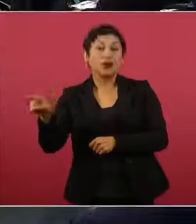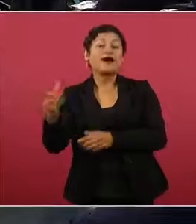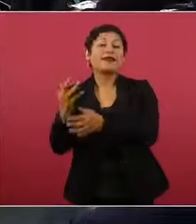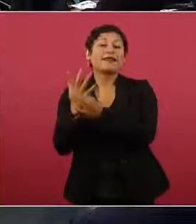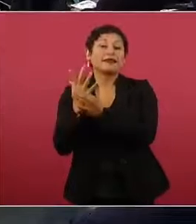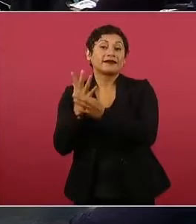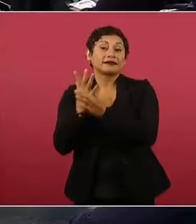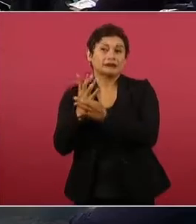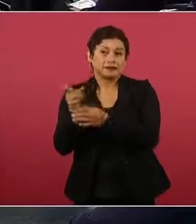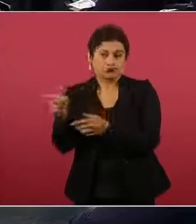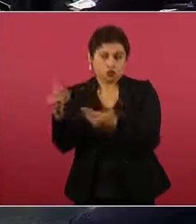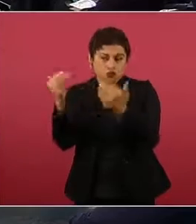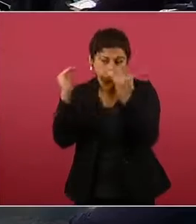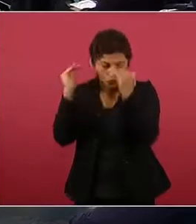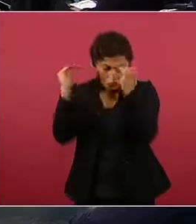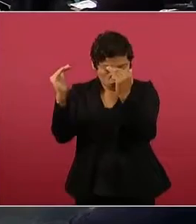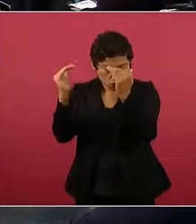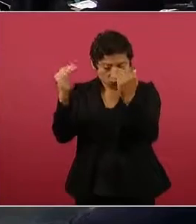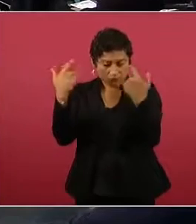El maestro